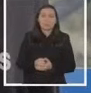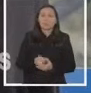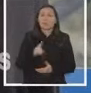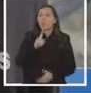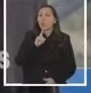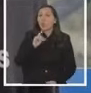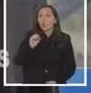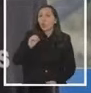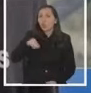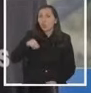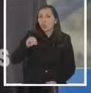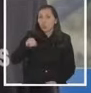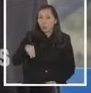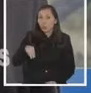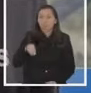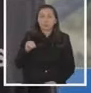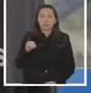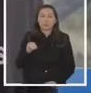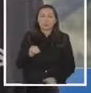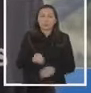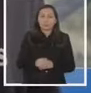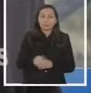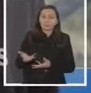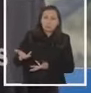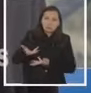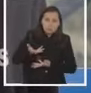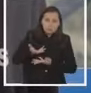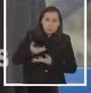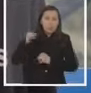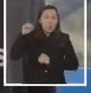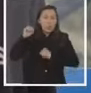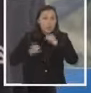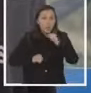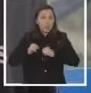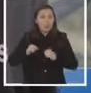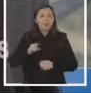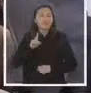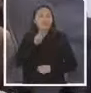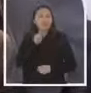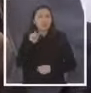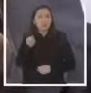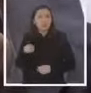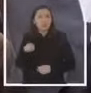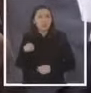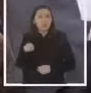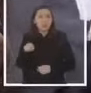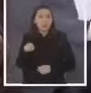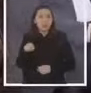Tomo. Y me contó que la empresa de él están